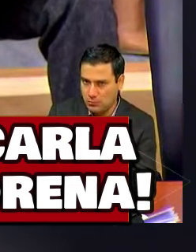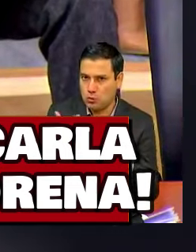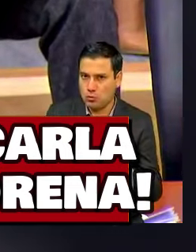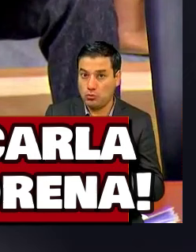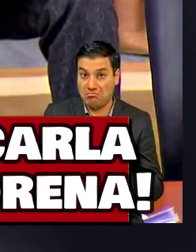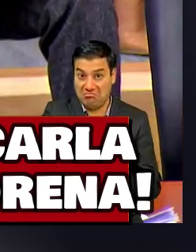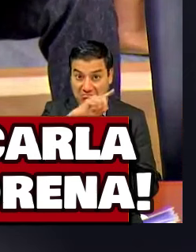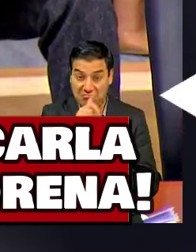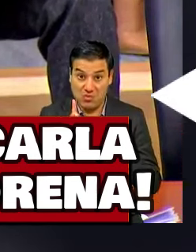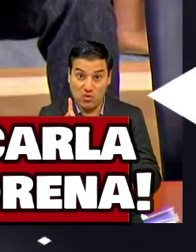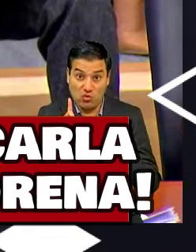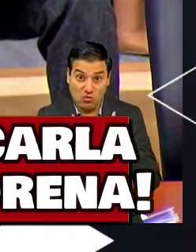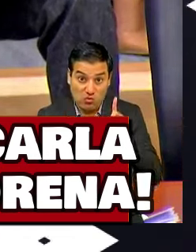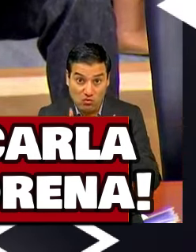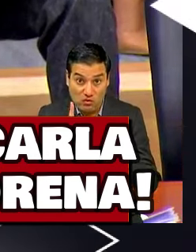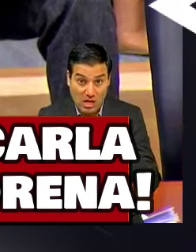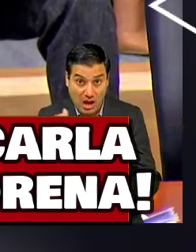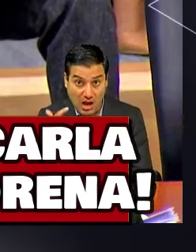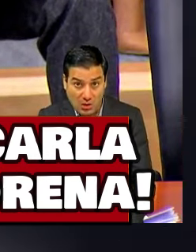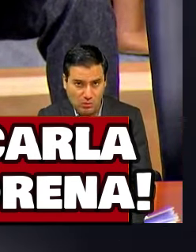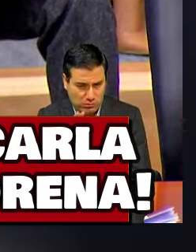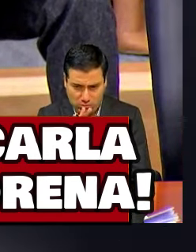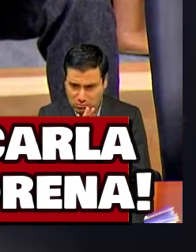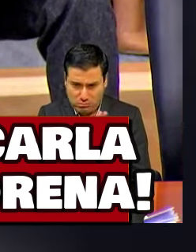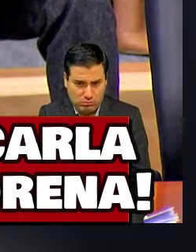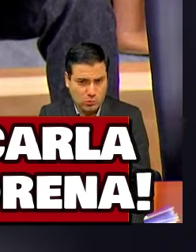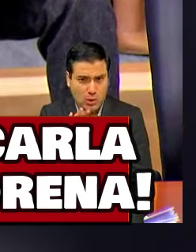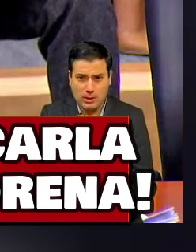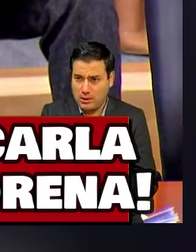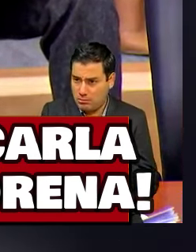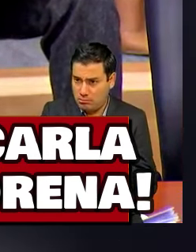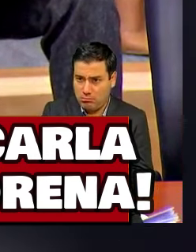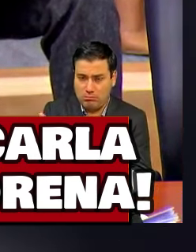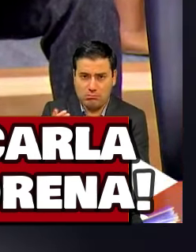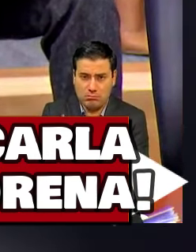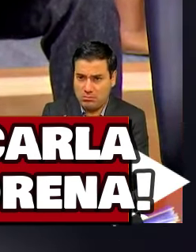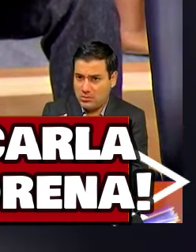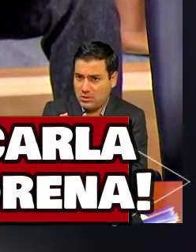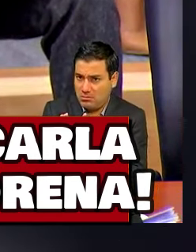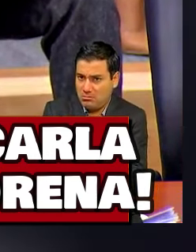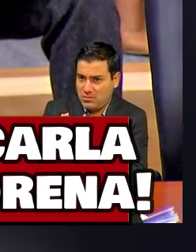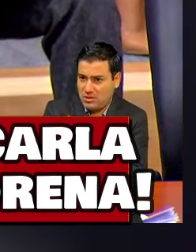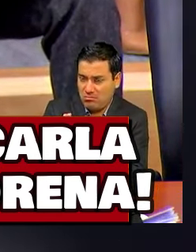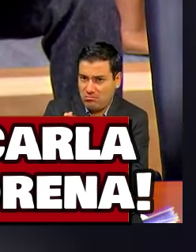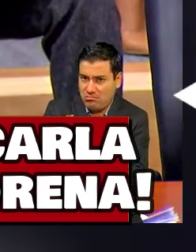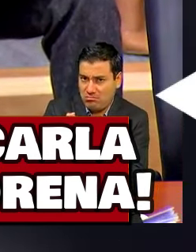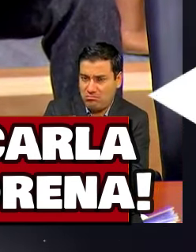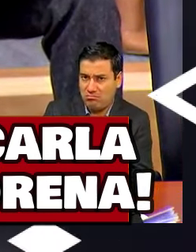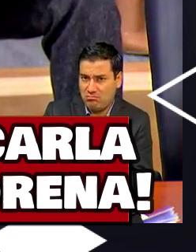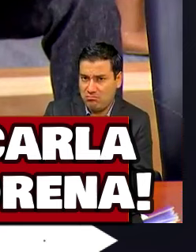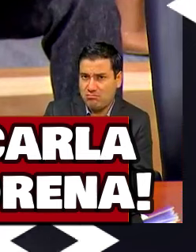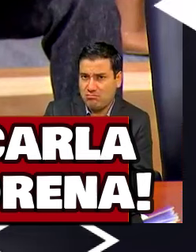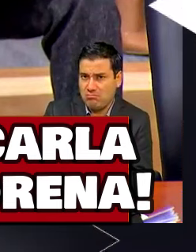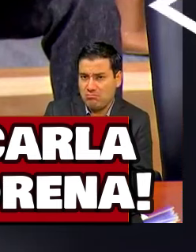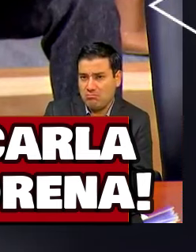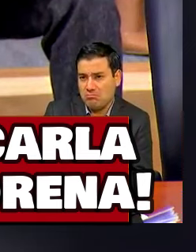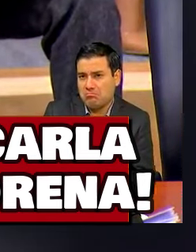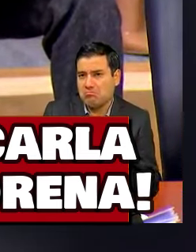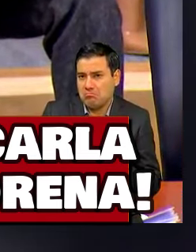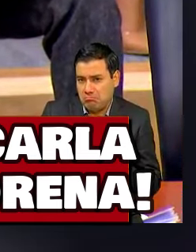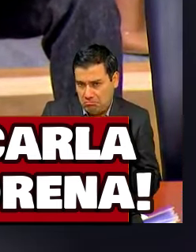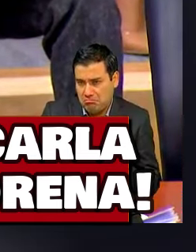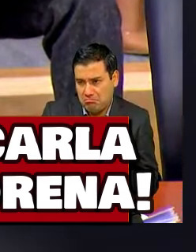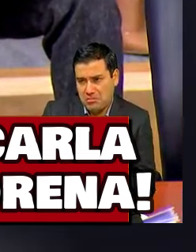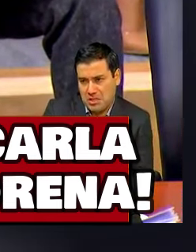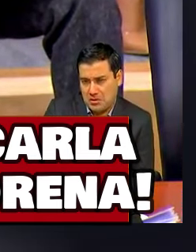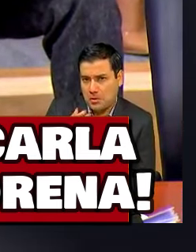haya, se investigue lo que quieran, porque nosotros, se fue en algún momento un compañero. Entonces,